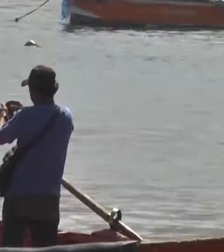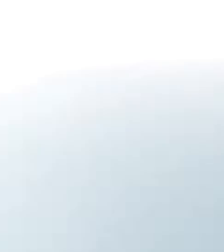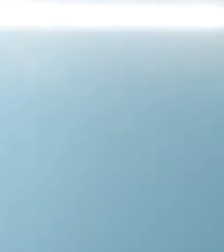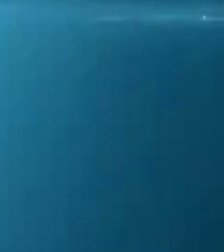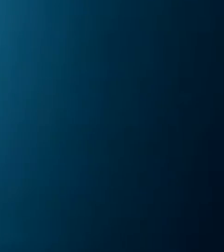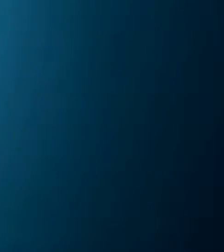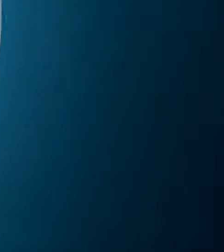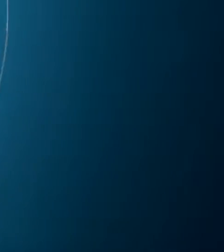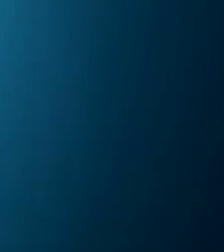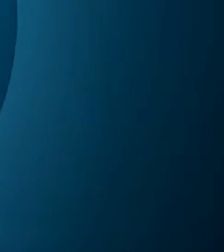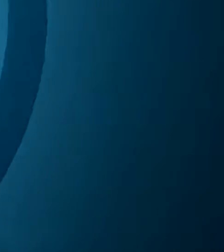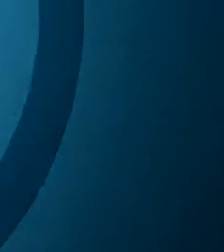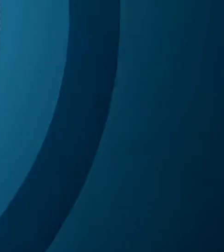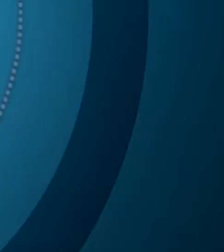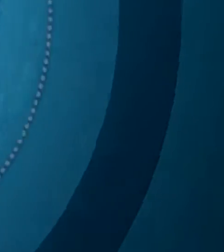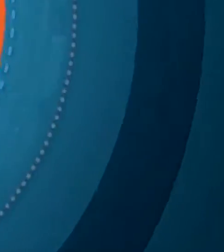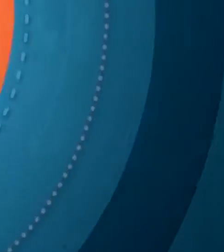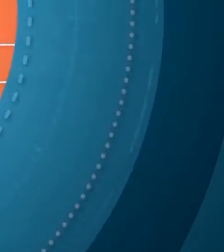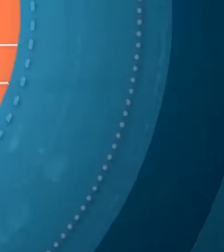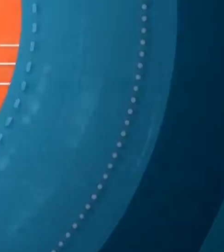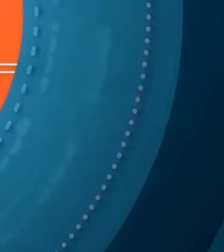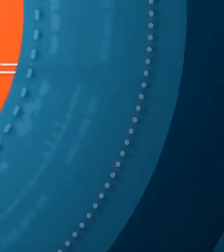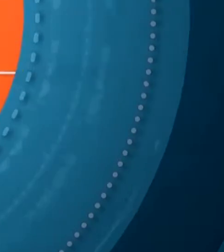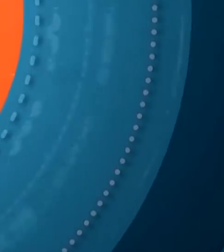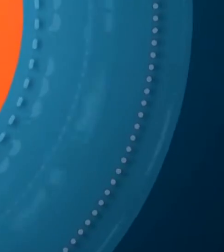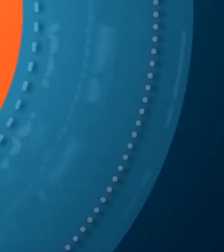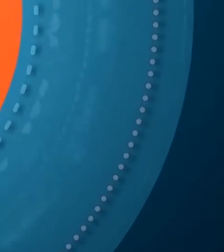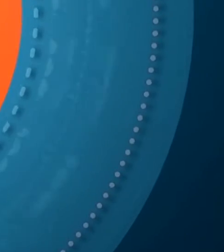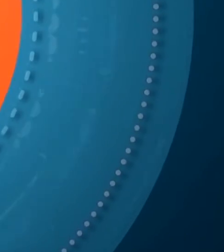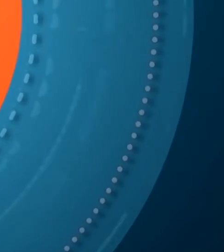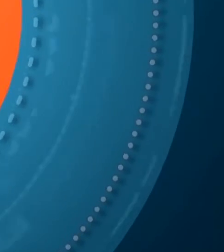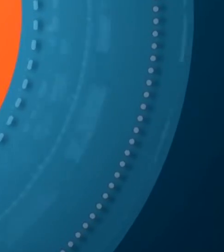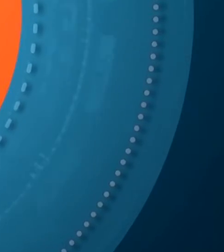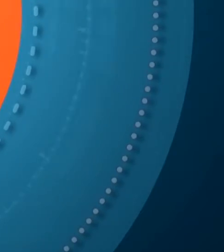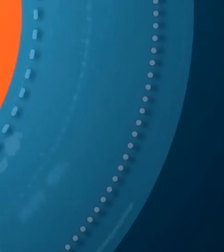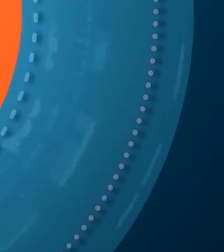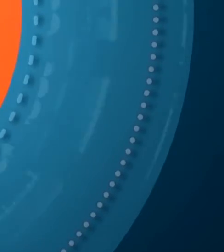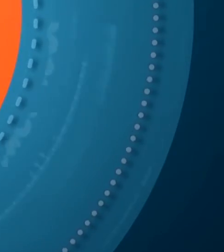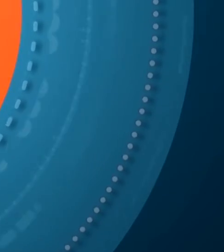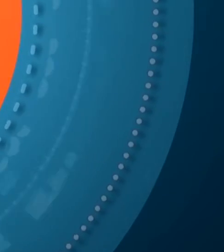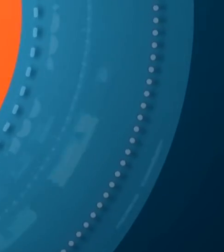Tras raíz... Envoy a la pista Gracias.